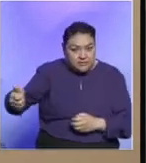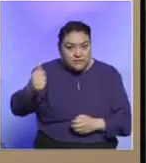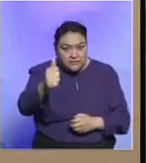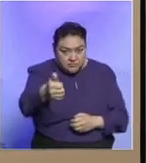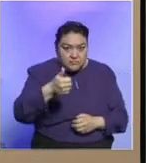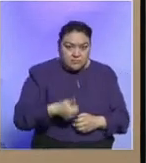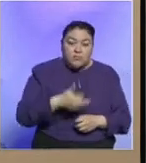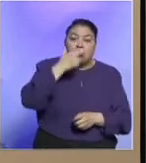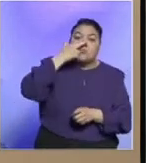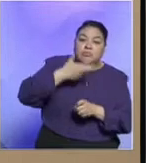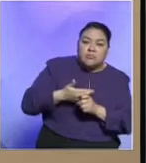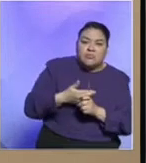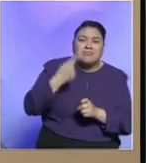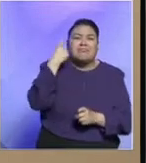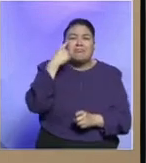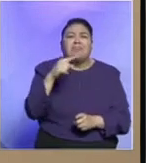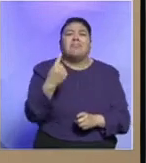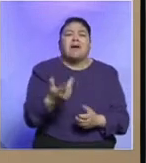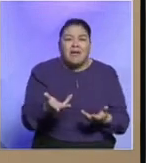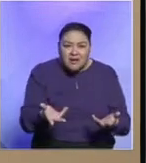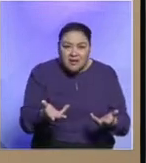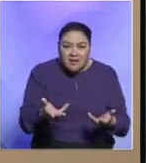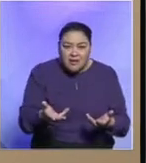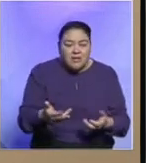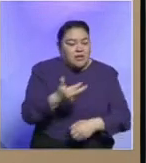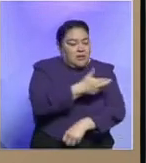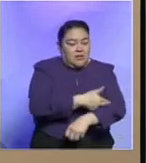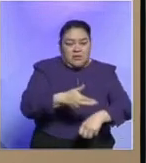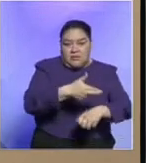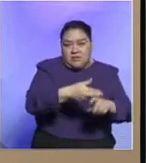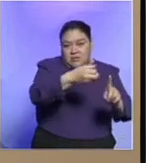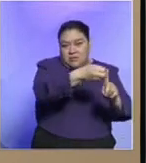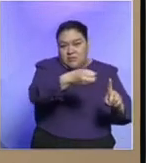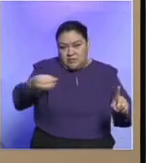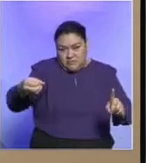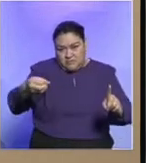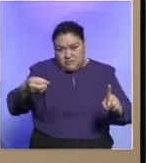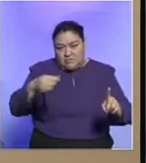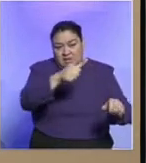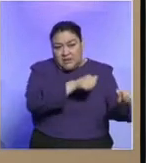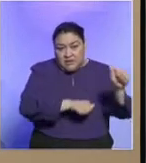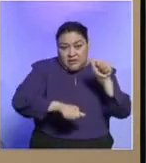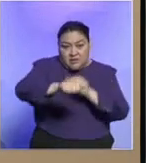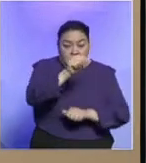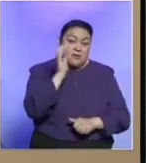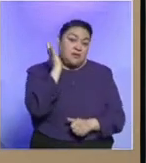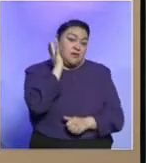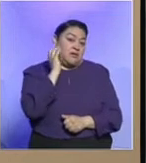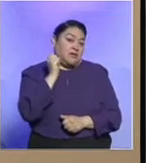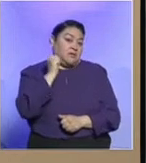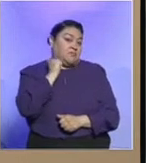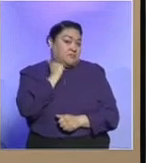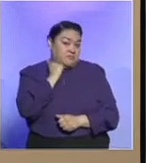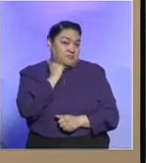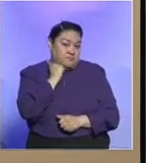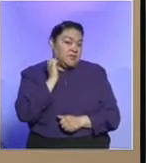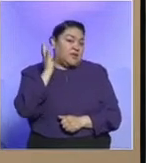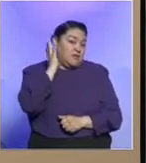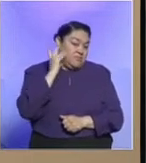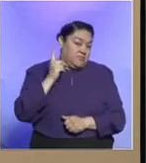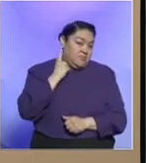tienen la finalidad de garantizar la renovación de los poderes de la Unión, lo que es